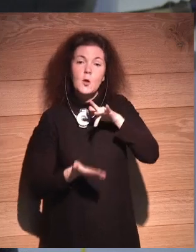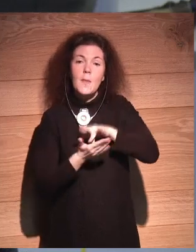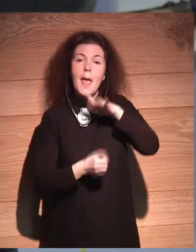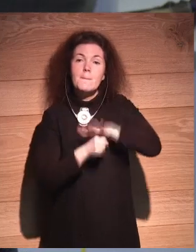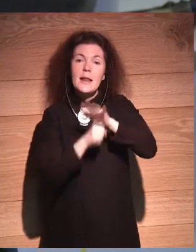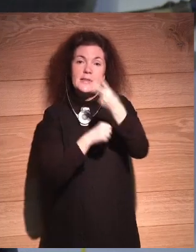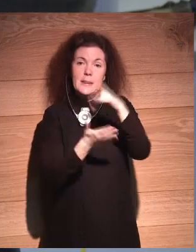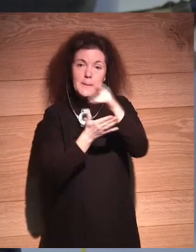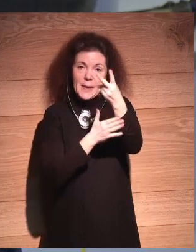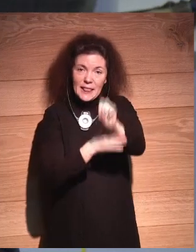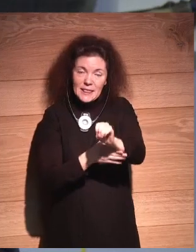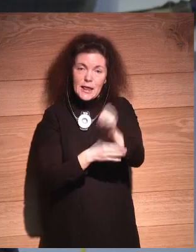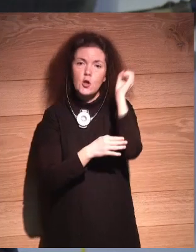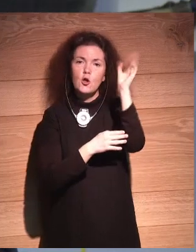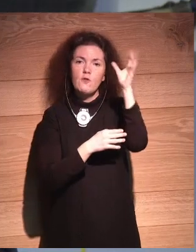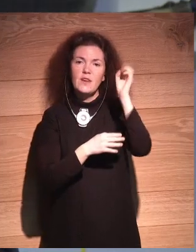con una conferencia de